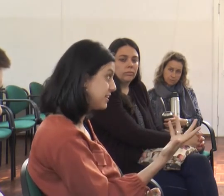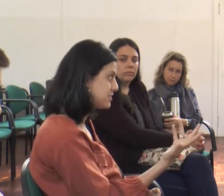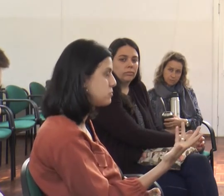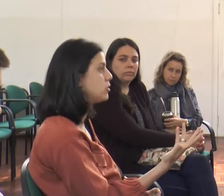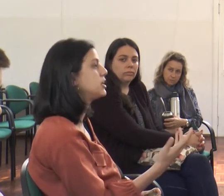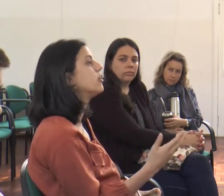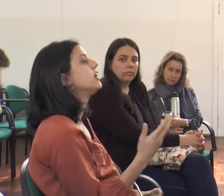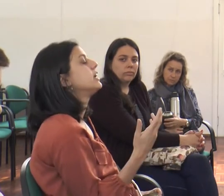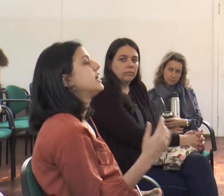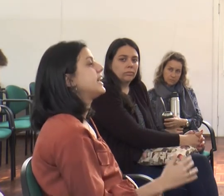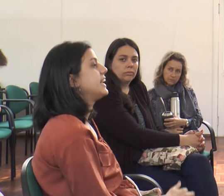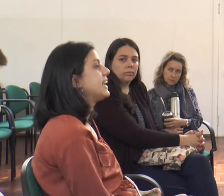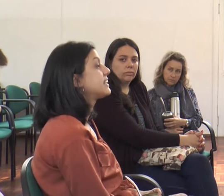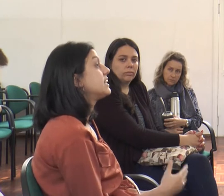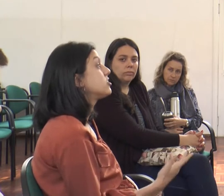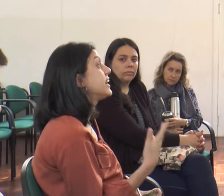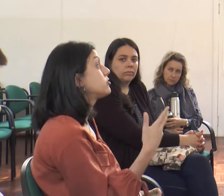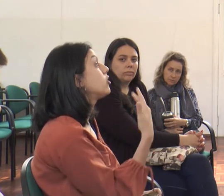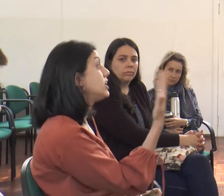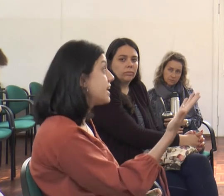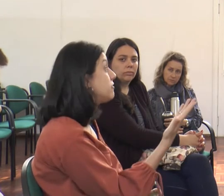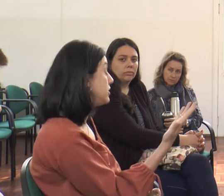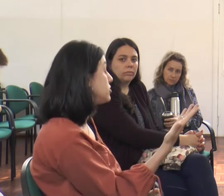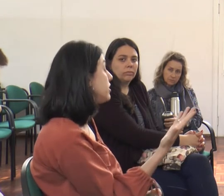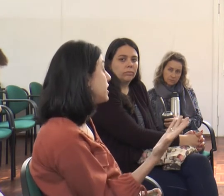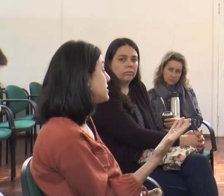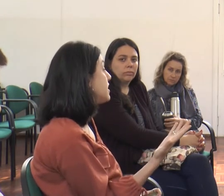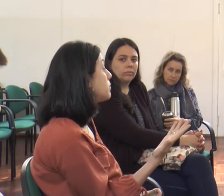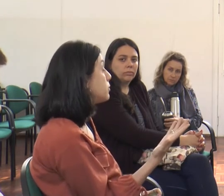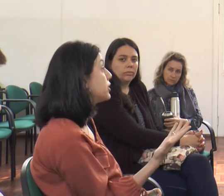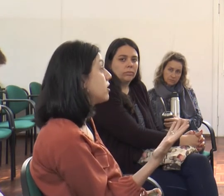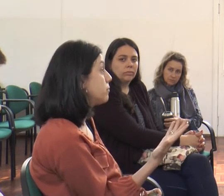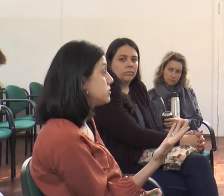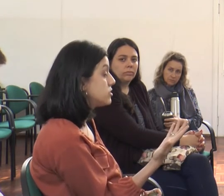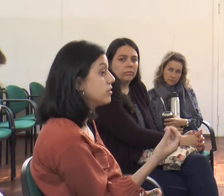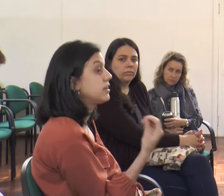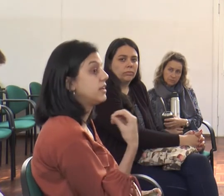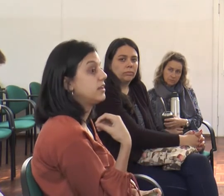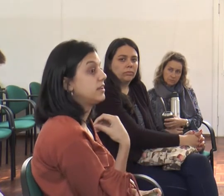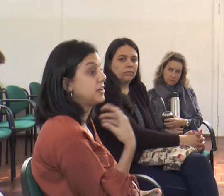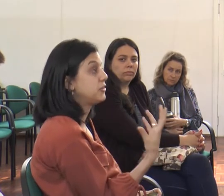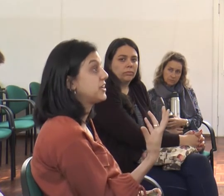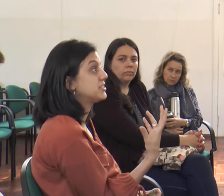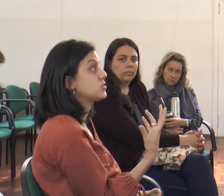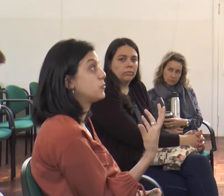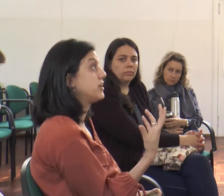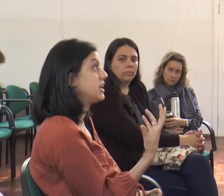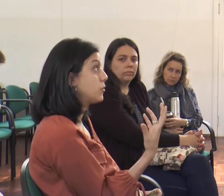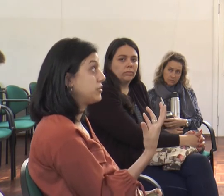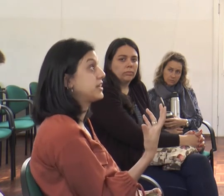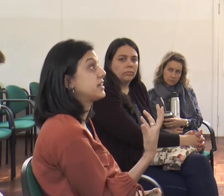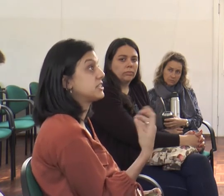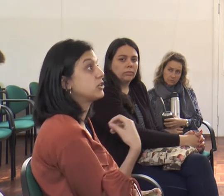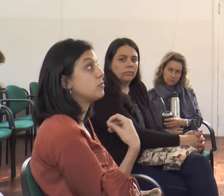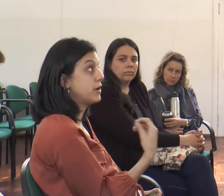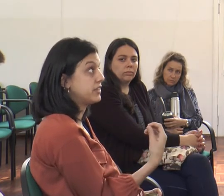es bastante simbólico. En relación a esto, la definición de discapacidad que propone la Convención creo que es una de las